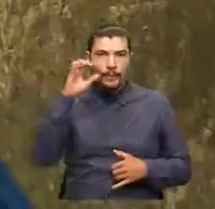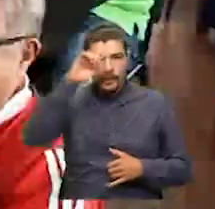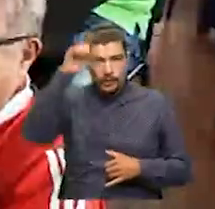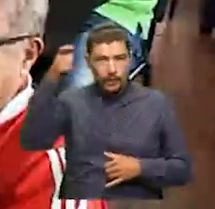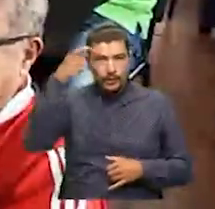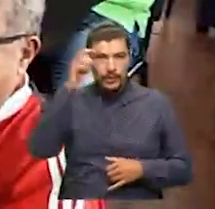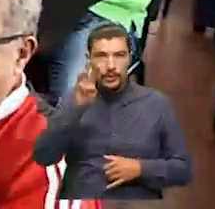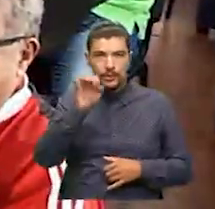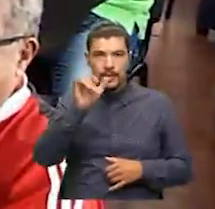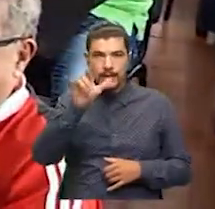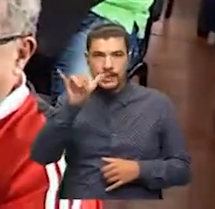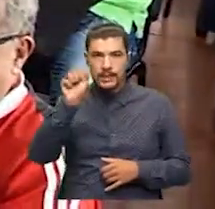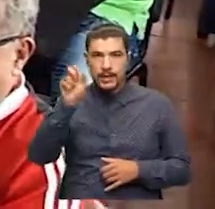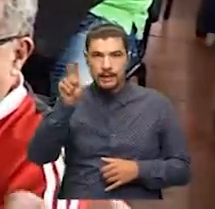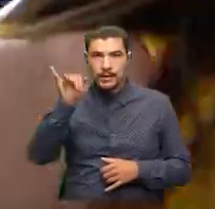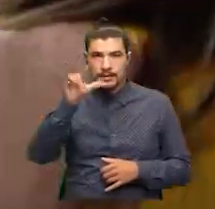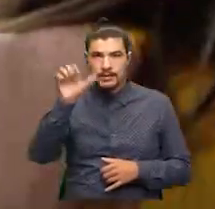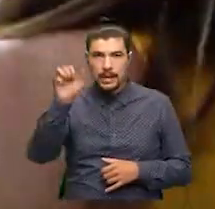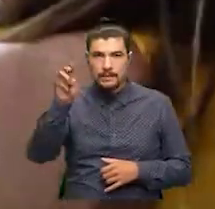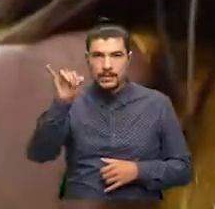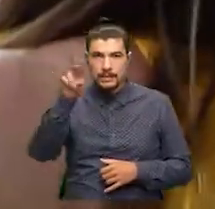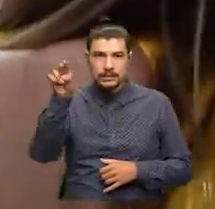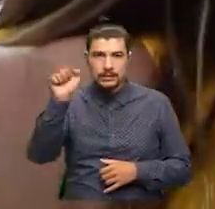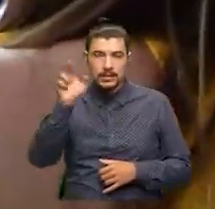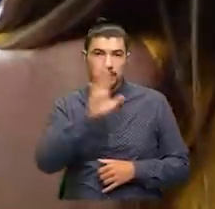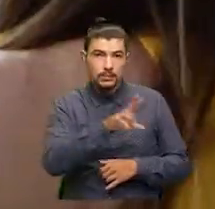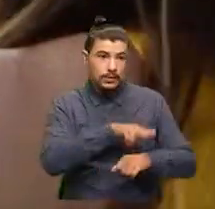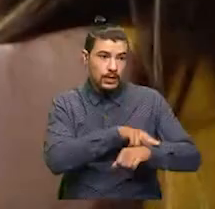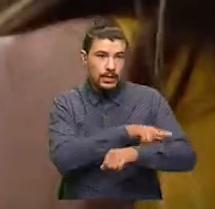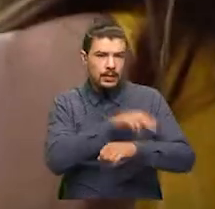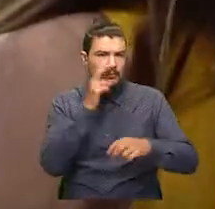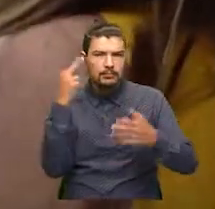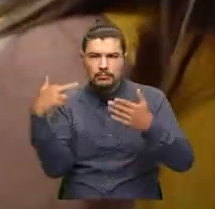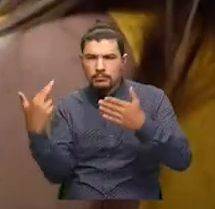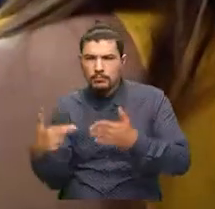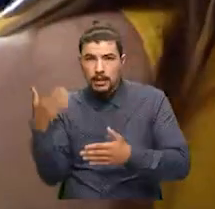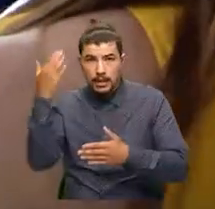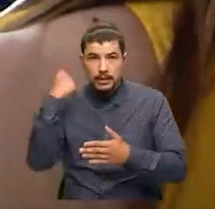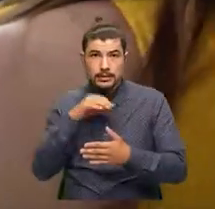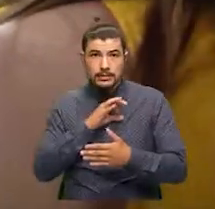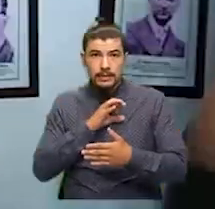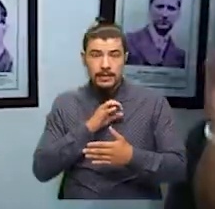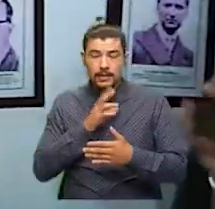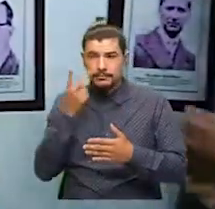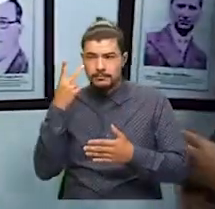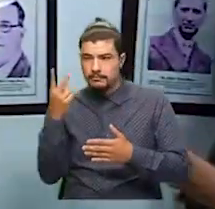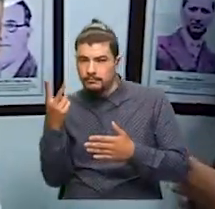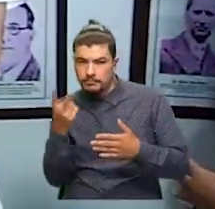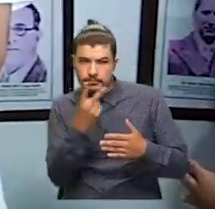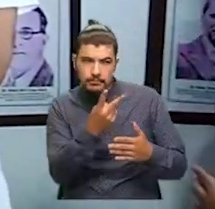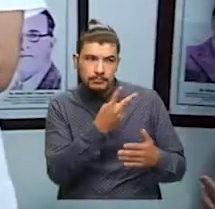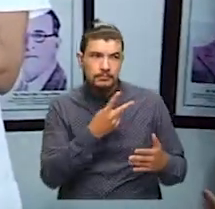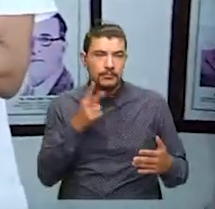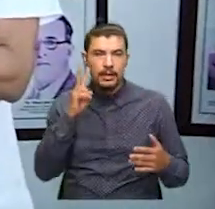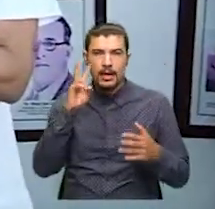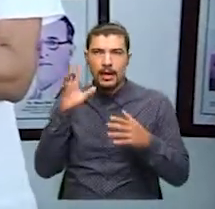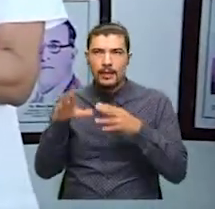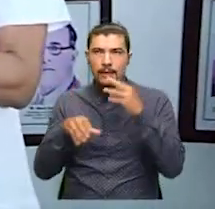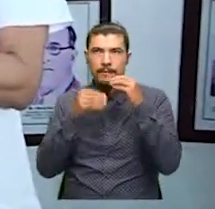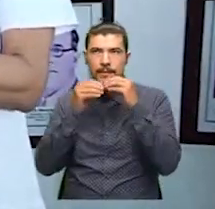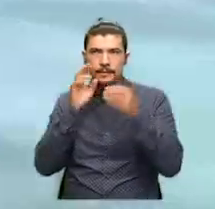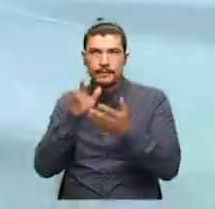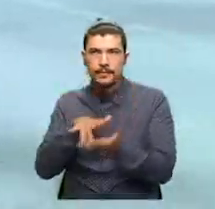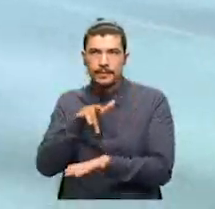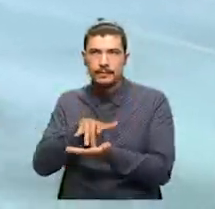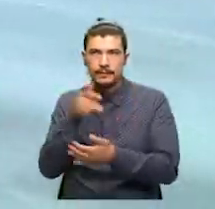William Villamizar. La delegación inspectora visitó durante el fin de semana la ciudad, además participó de la inauguración de los Juegos de los